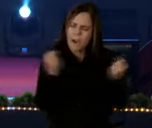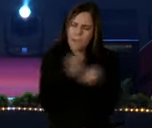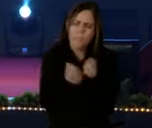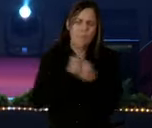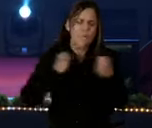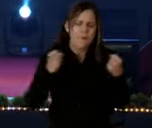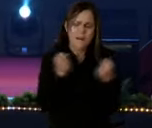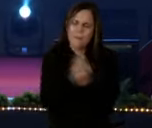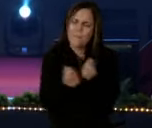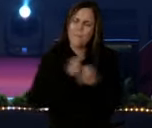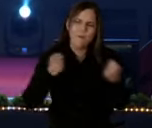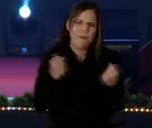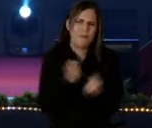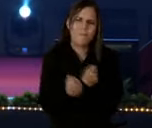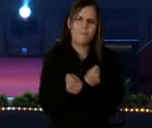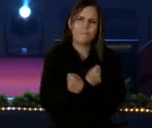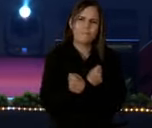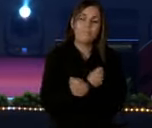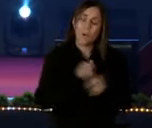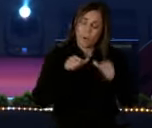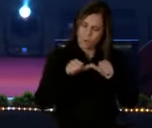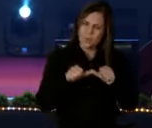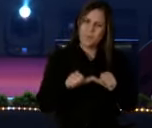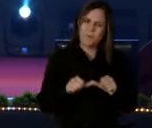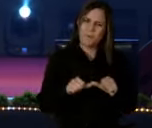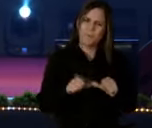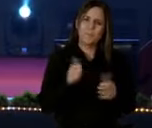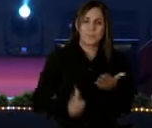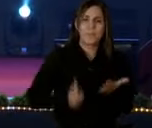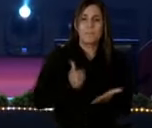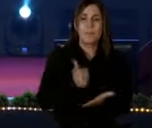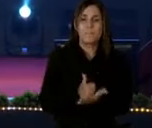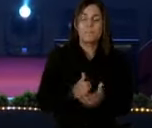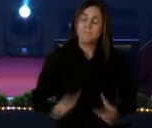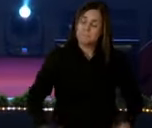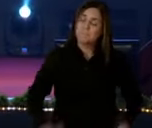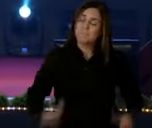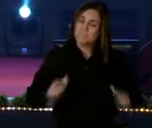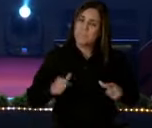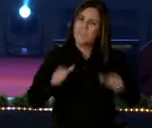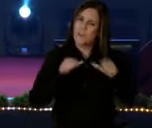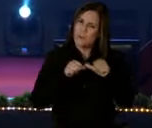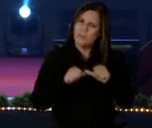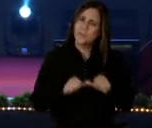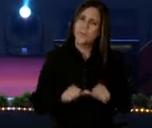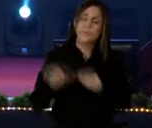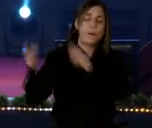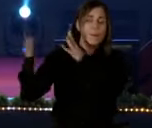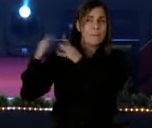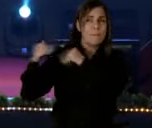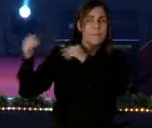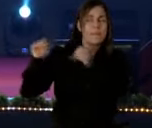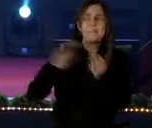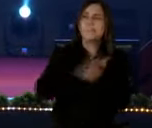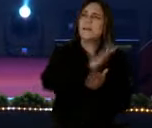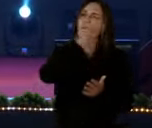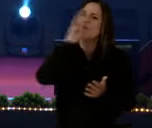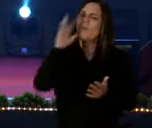nos une. Pero vamos a seguir, amén. Porque la vida continúa y la esperanza de gloria nos mantiene de